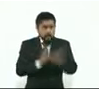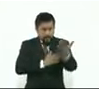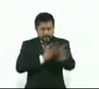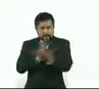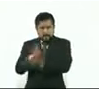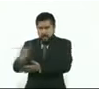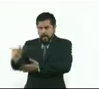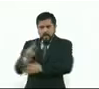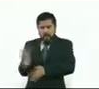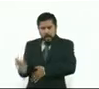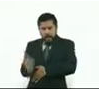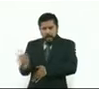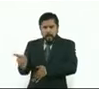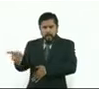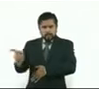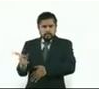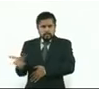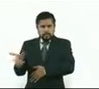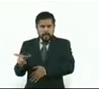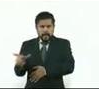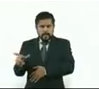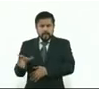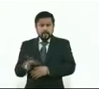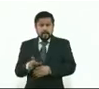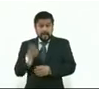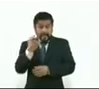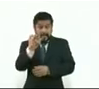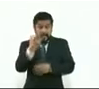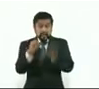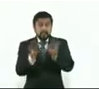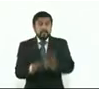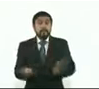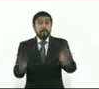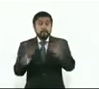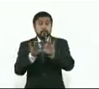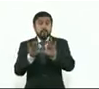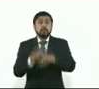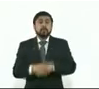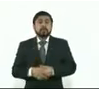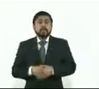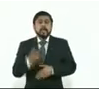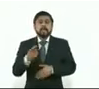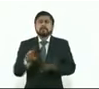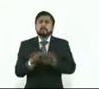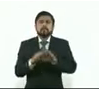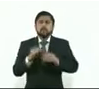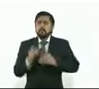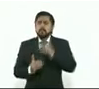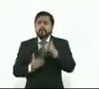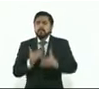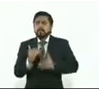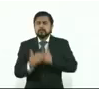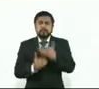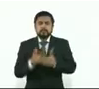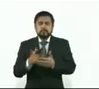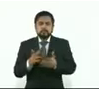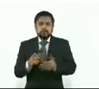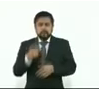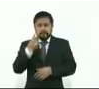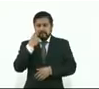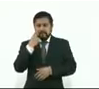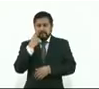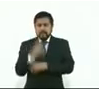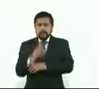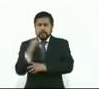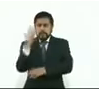pueblos donde hay cultivo de árboles de Navidad. Este es importante, es un proceso en donde se corta nada más la